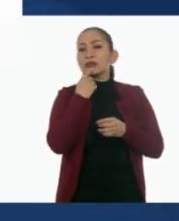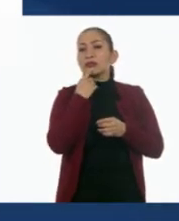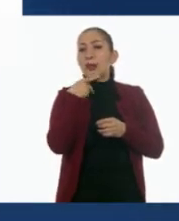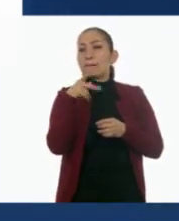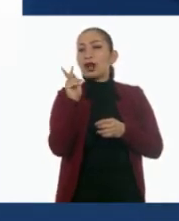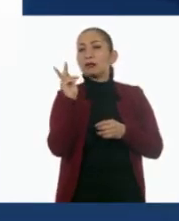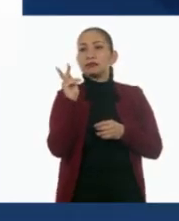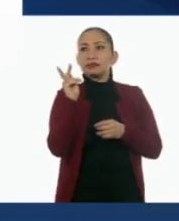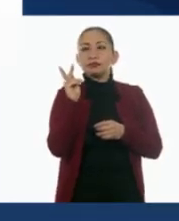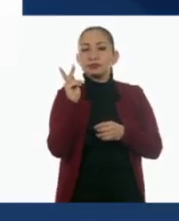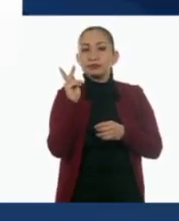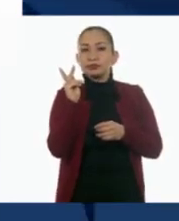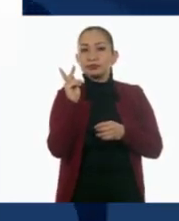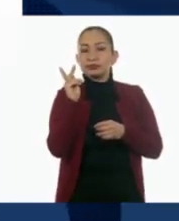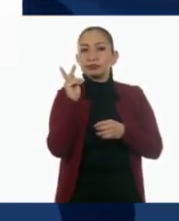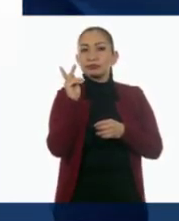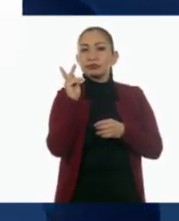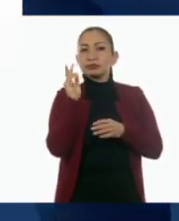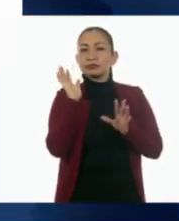pero